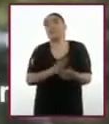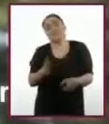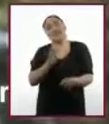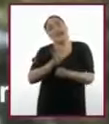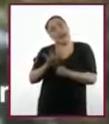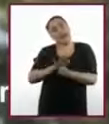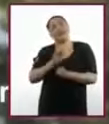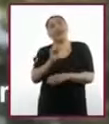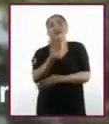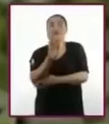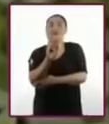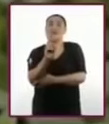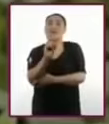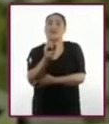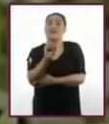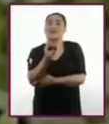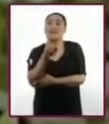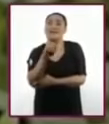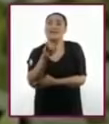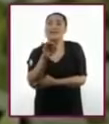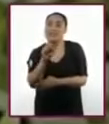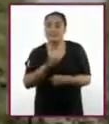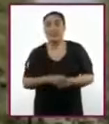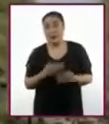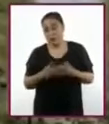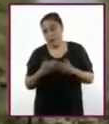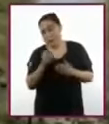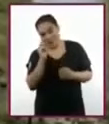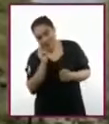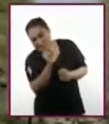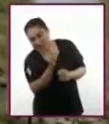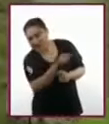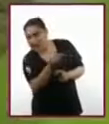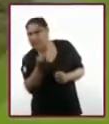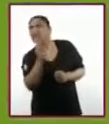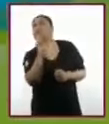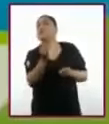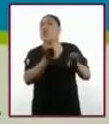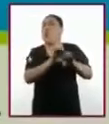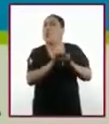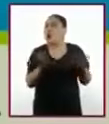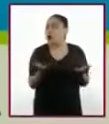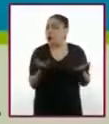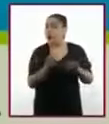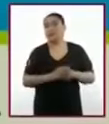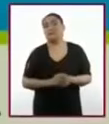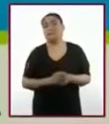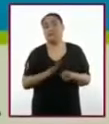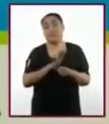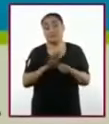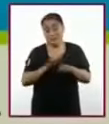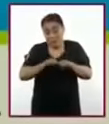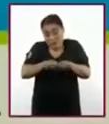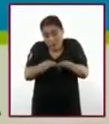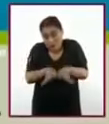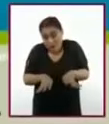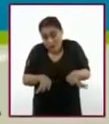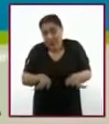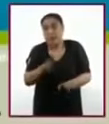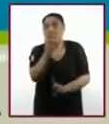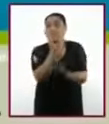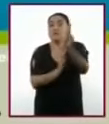la fotosíntesis. Veamos en qué consiste este proceso. A través de las raíces, las plantas